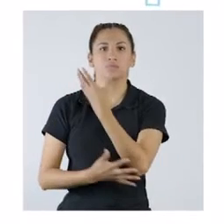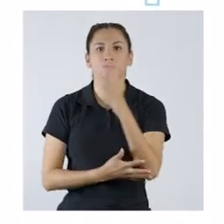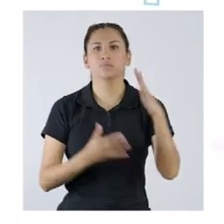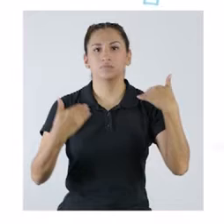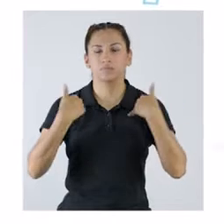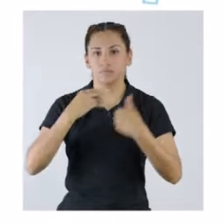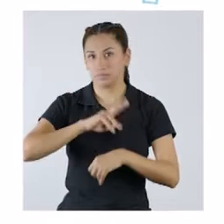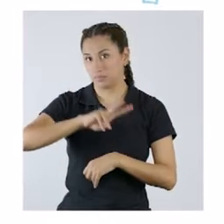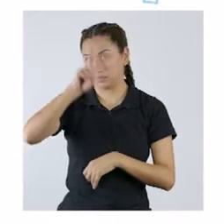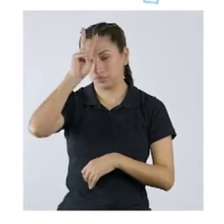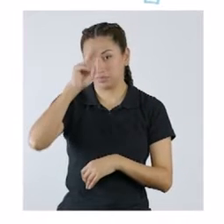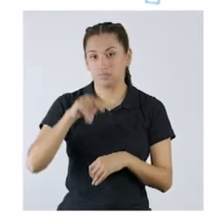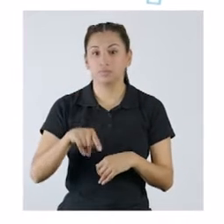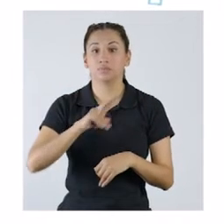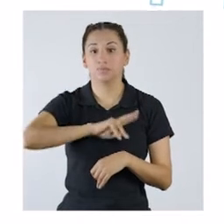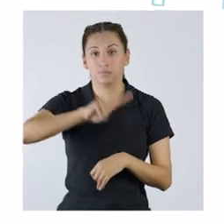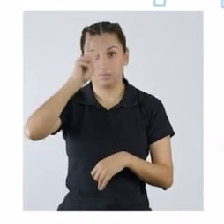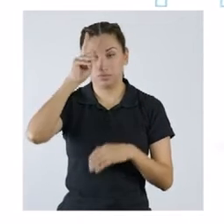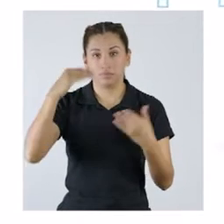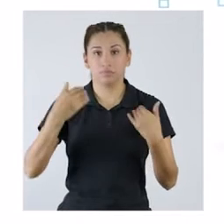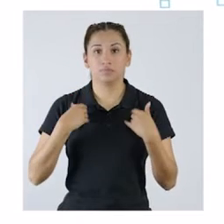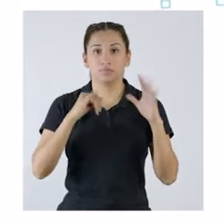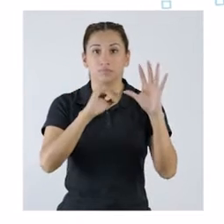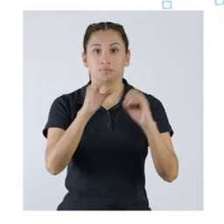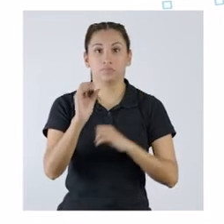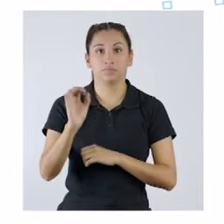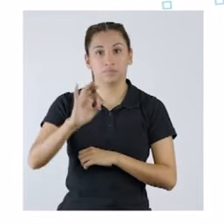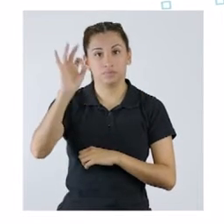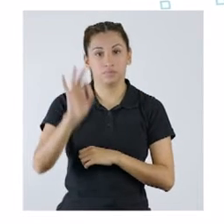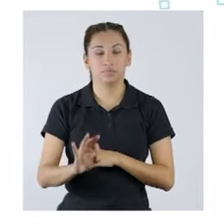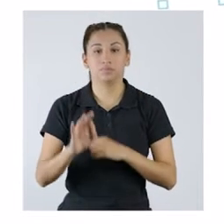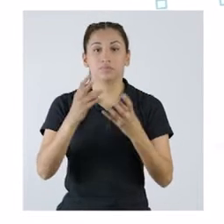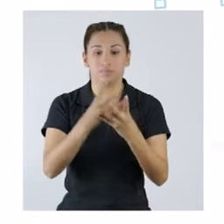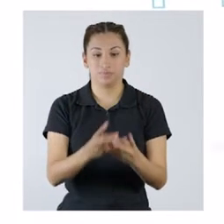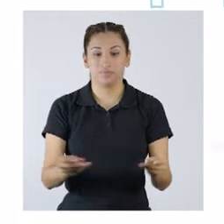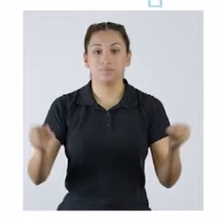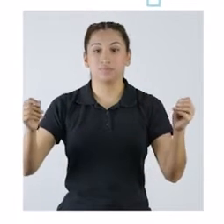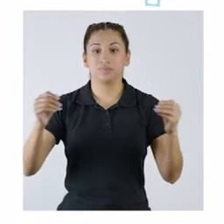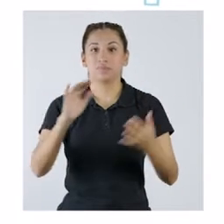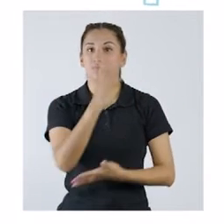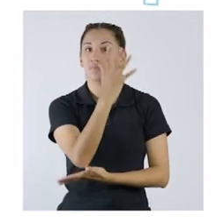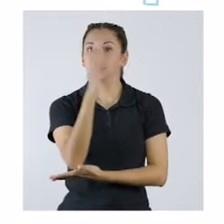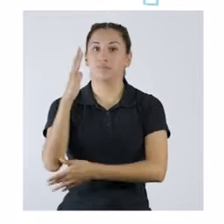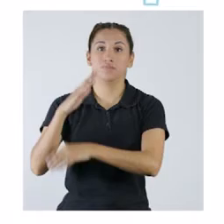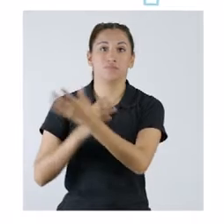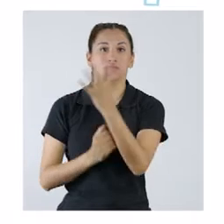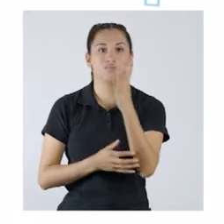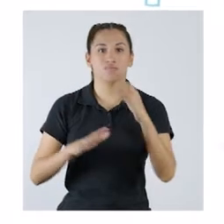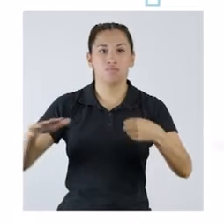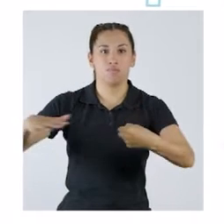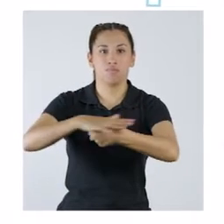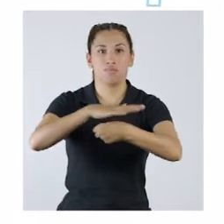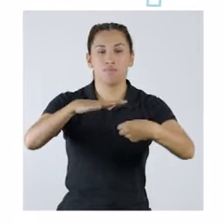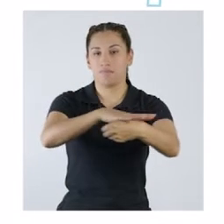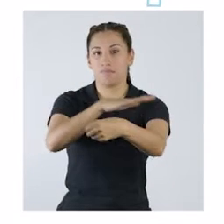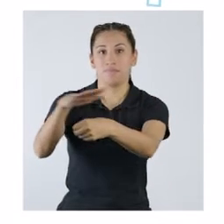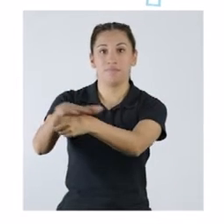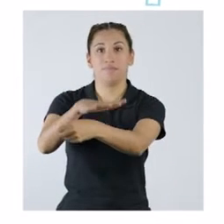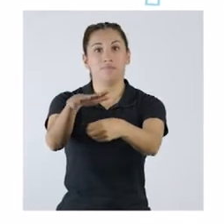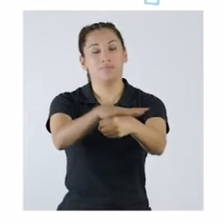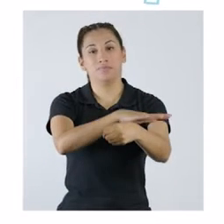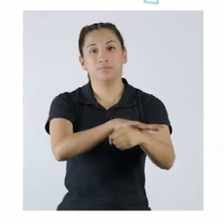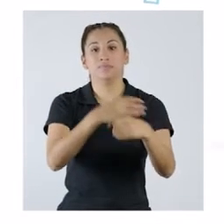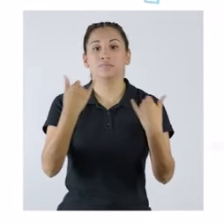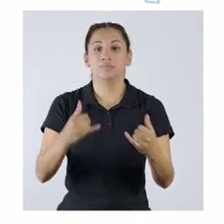Perú? El Perú cuenta con un 60% de su territorio cubierto de bosques. La